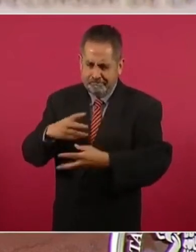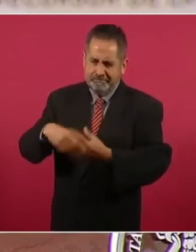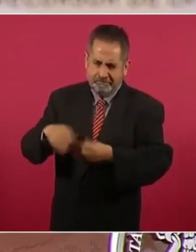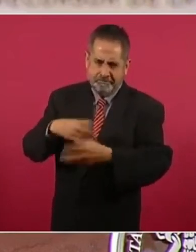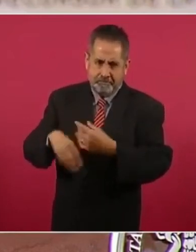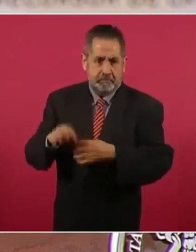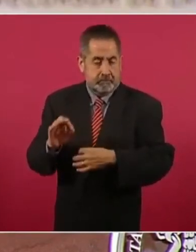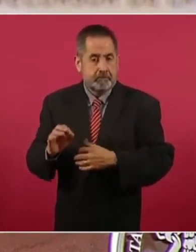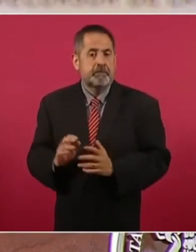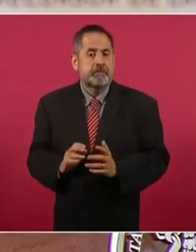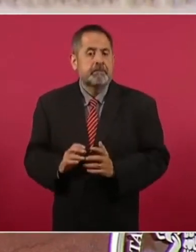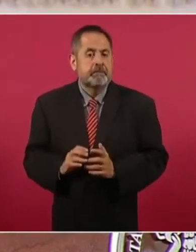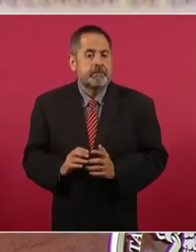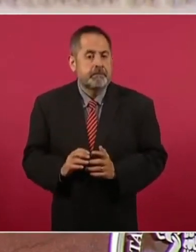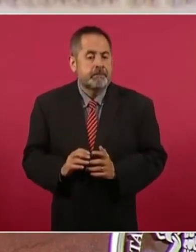y